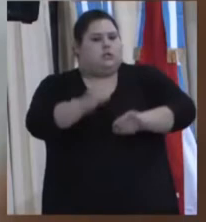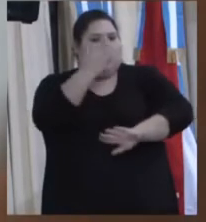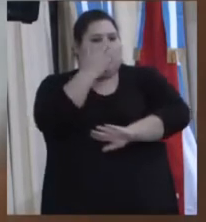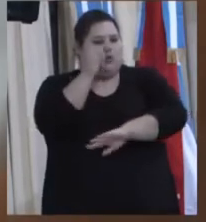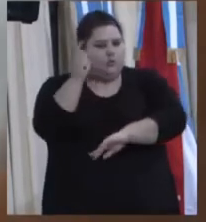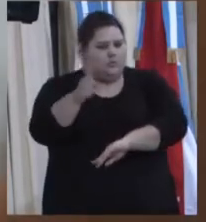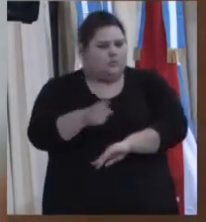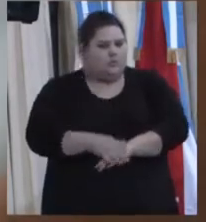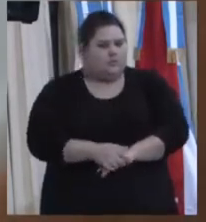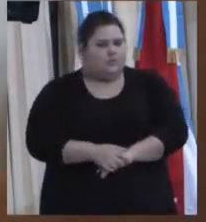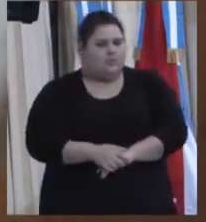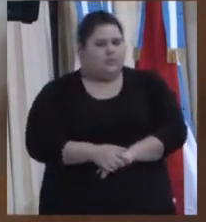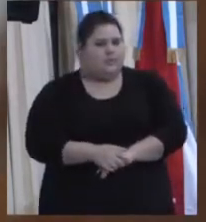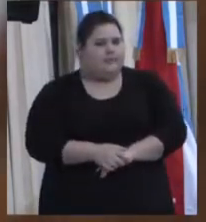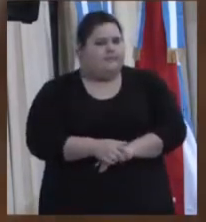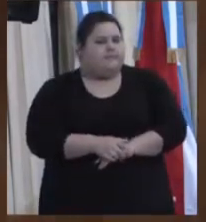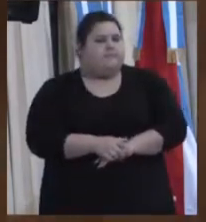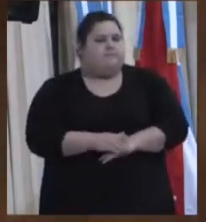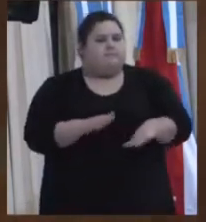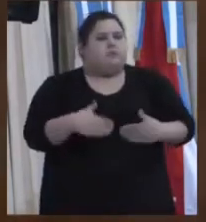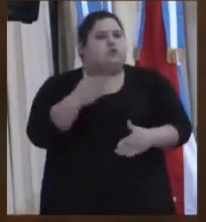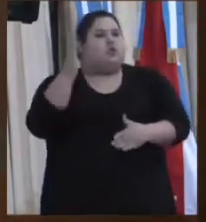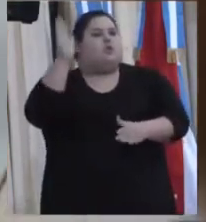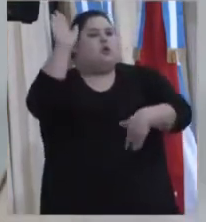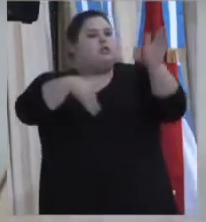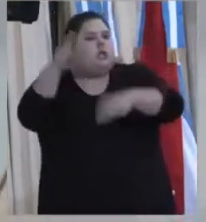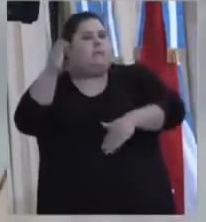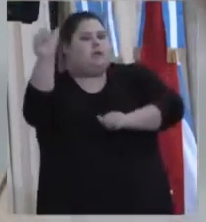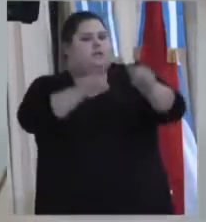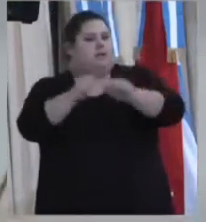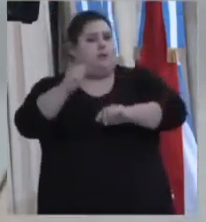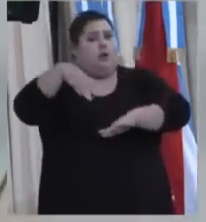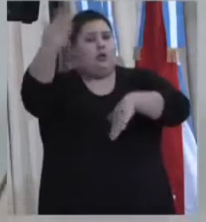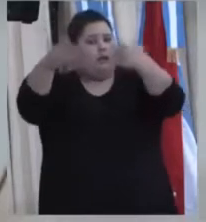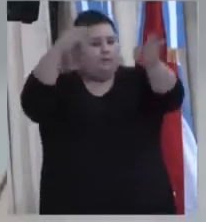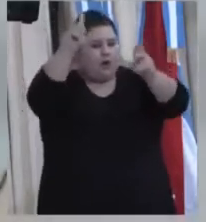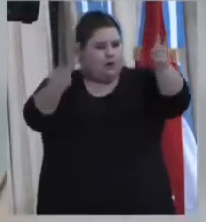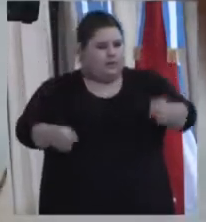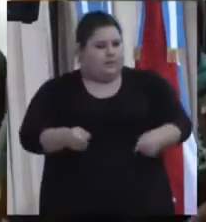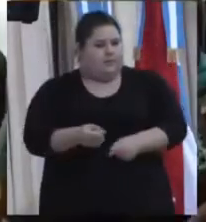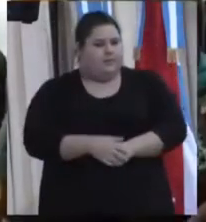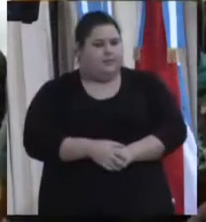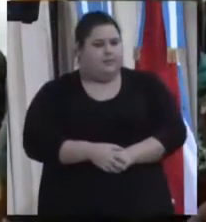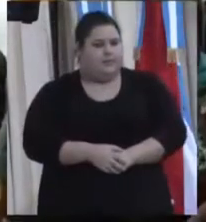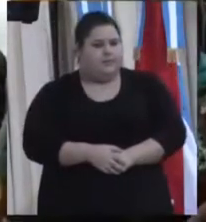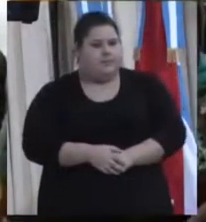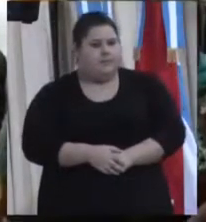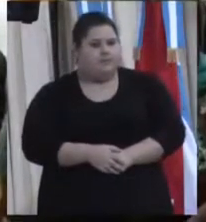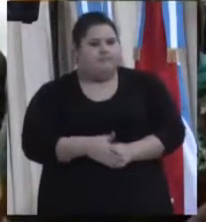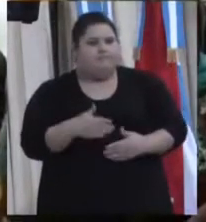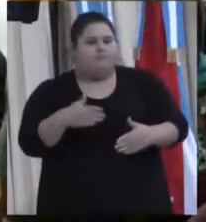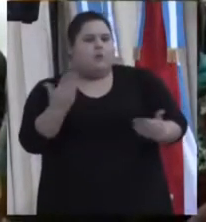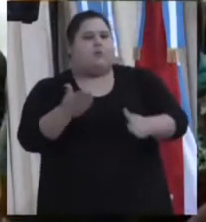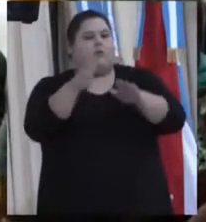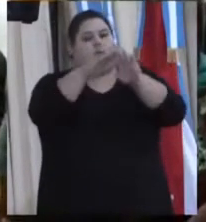Córdoba, y de hecho convoca científicos extranjeros para generar una, bueno, digamos, lo que sería luego